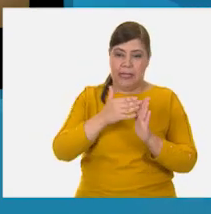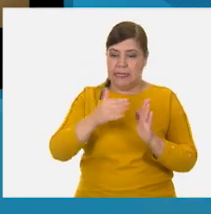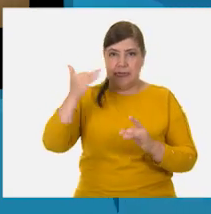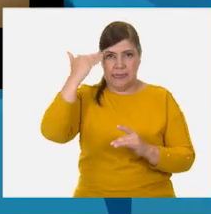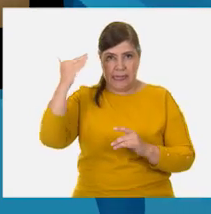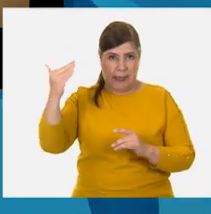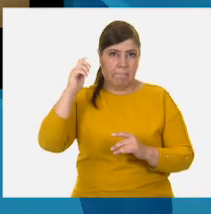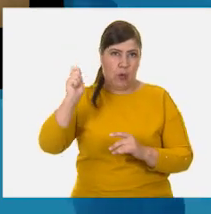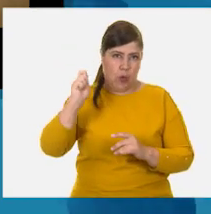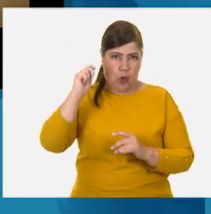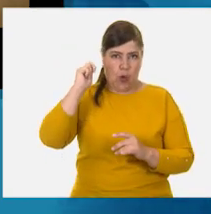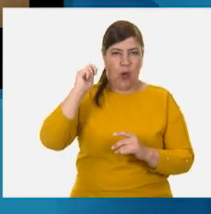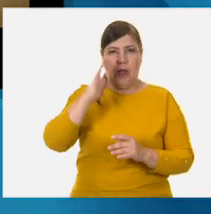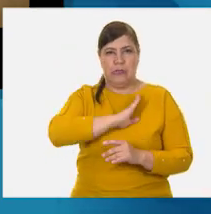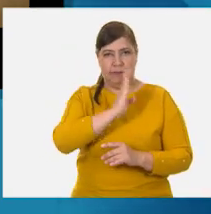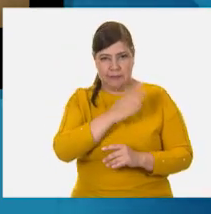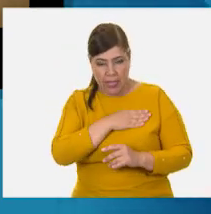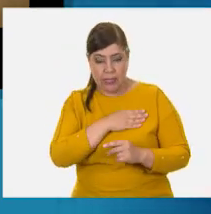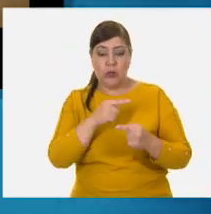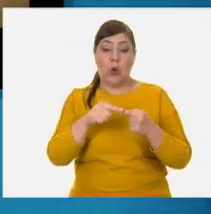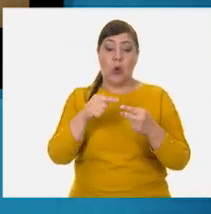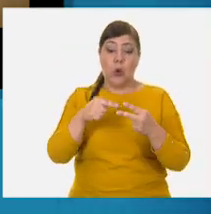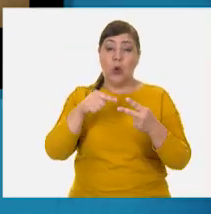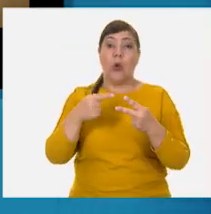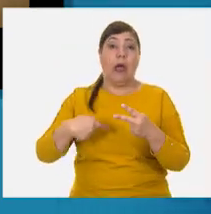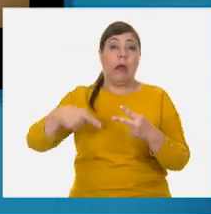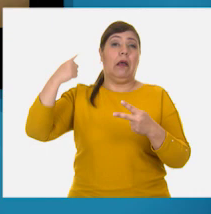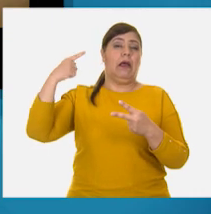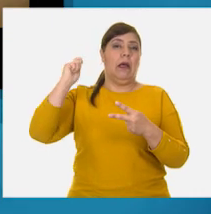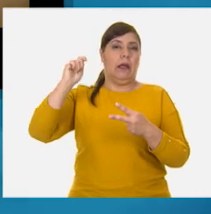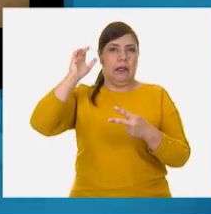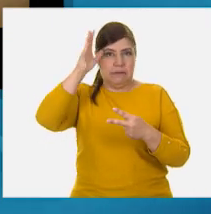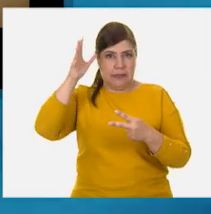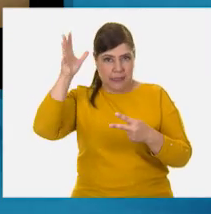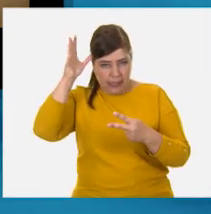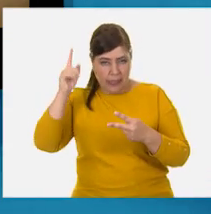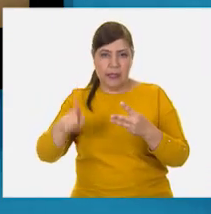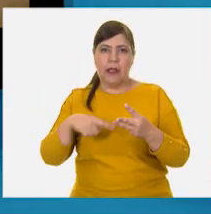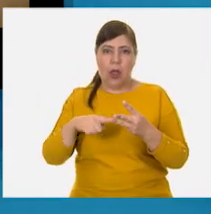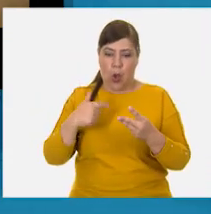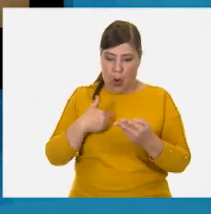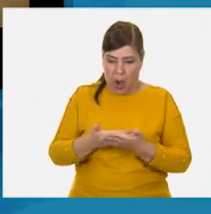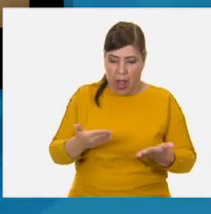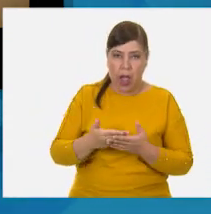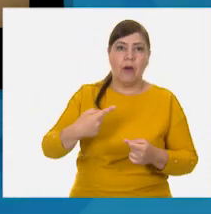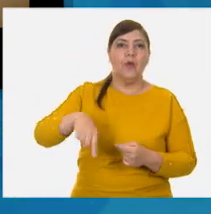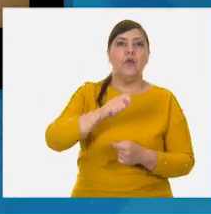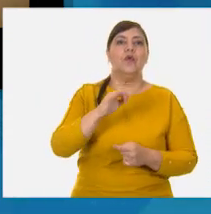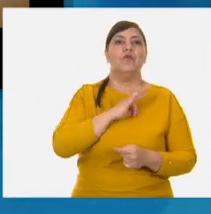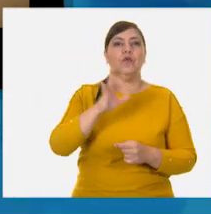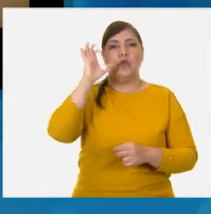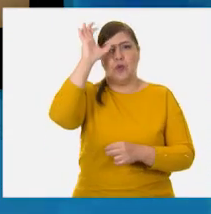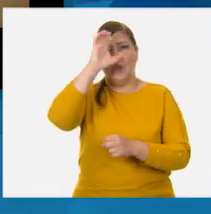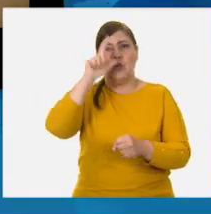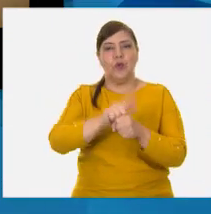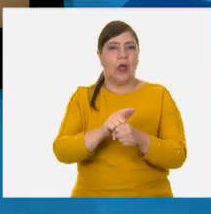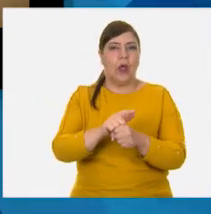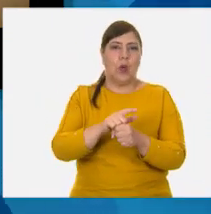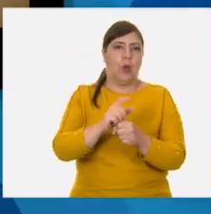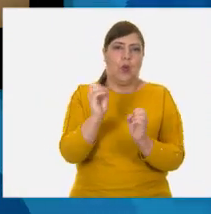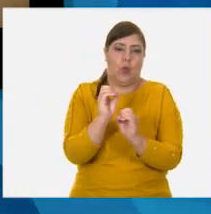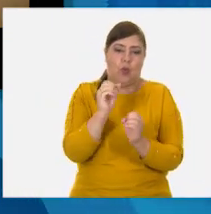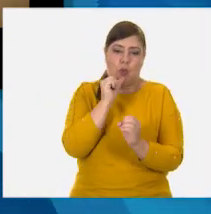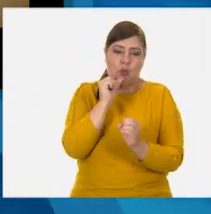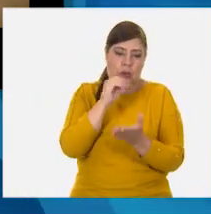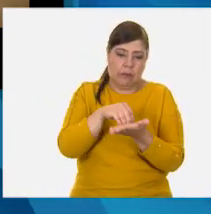más lejano el pasado prehispánico, y que somos el resultado nosotros, un poco lo que decía Antonio, de esta cultura no escrita, pero que